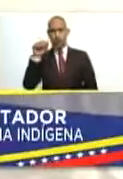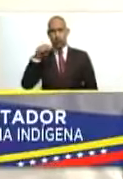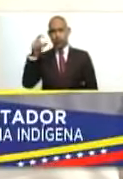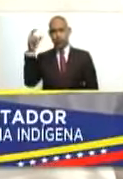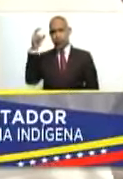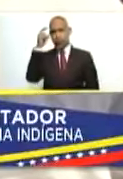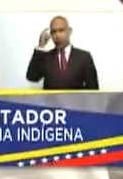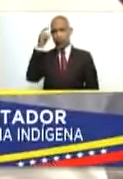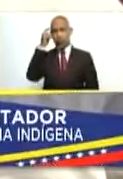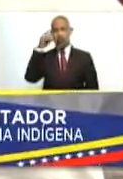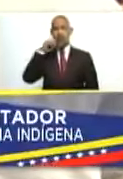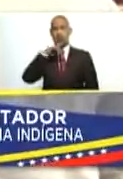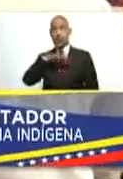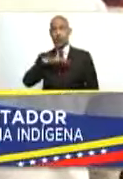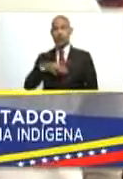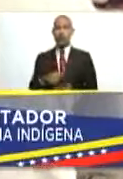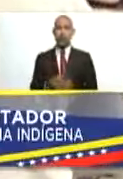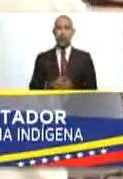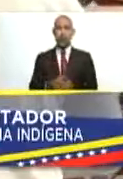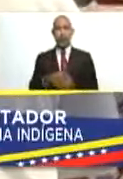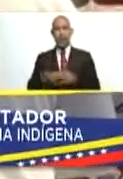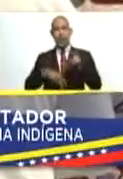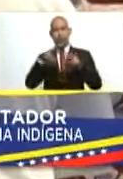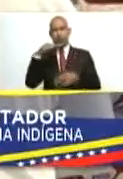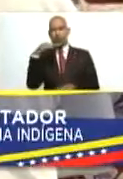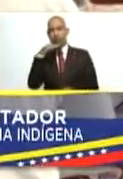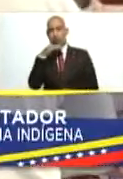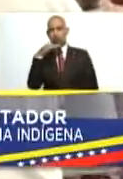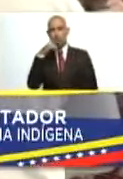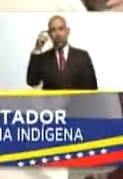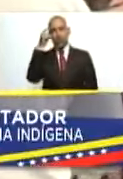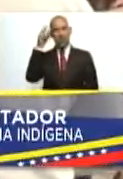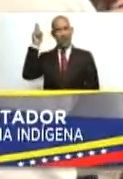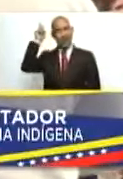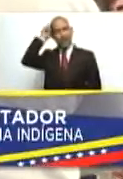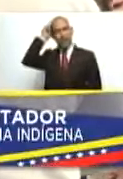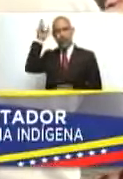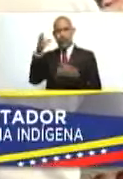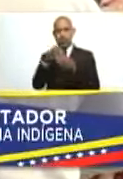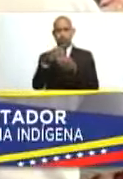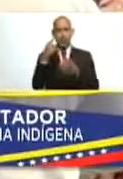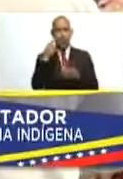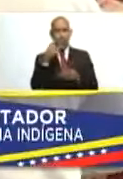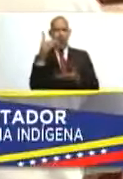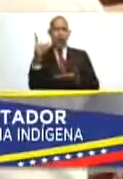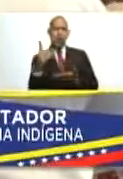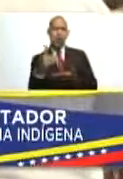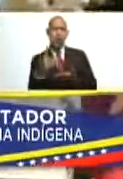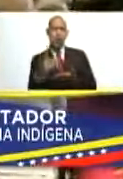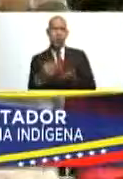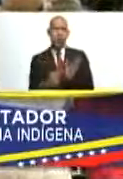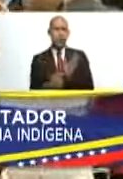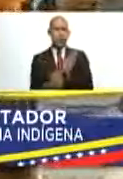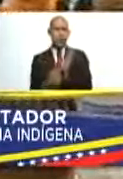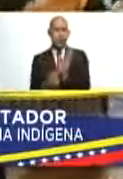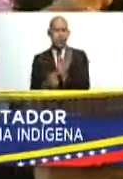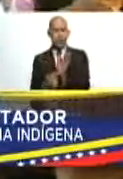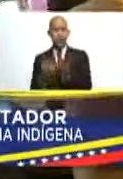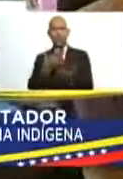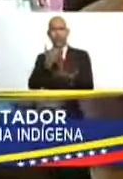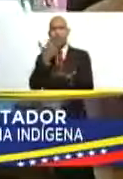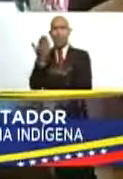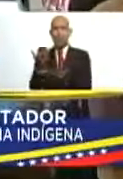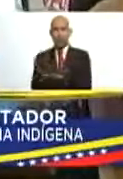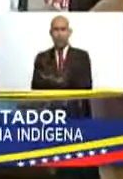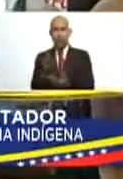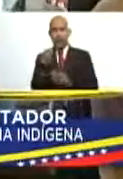emblemático histórico de resistencia indígena, recibe este documento que contempla parte de las propuestas